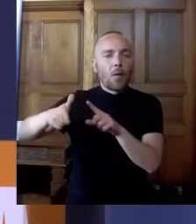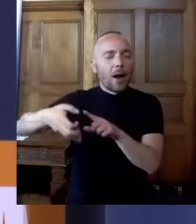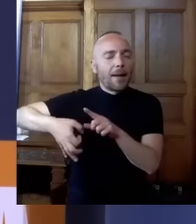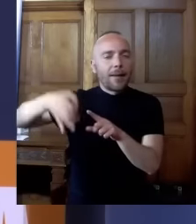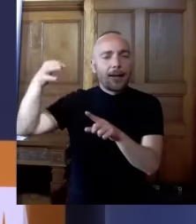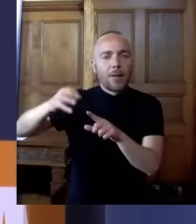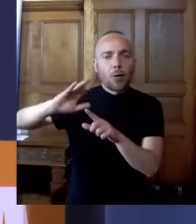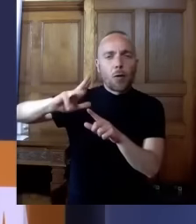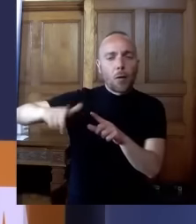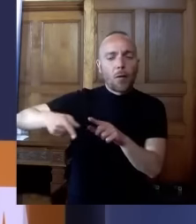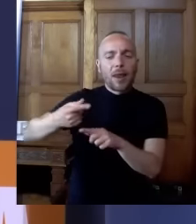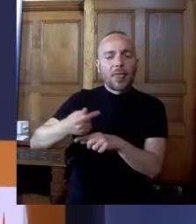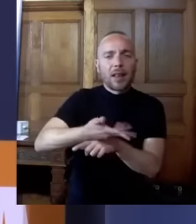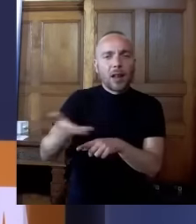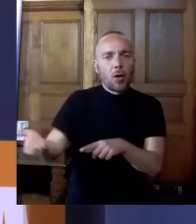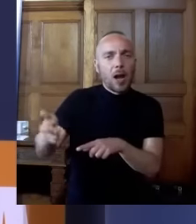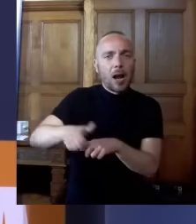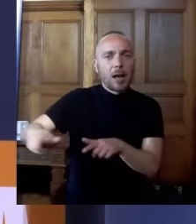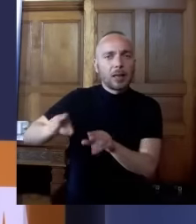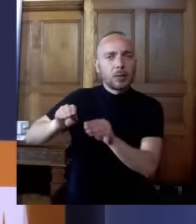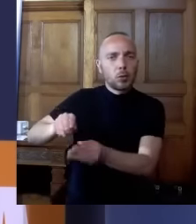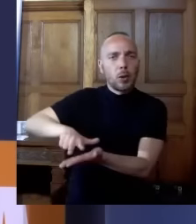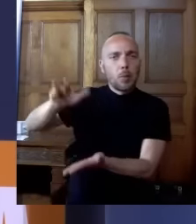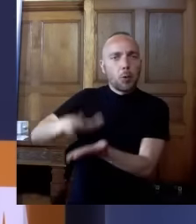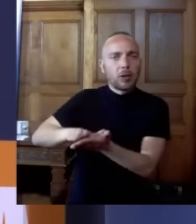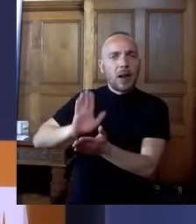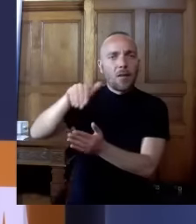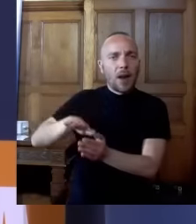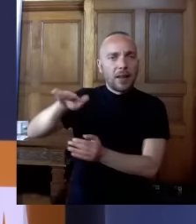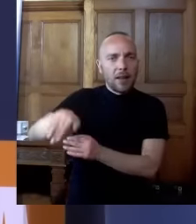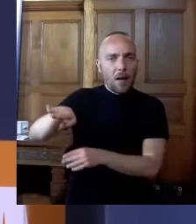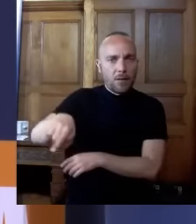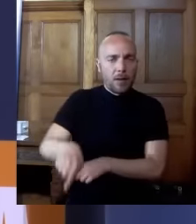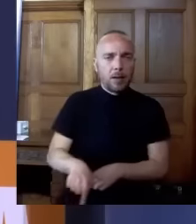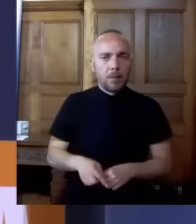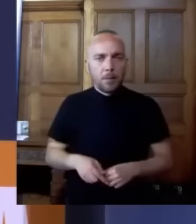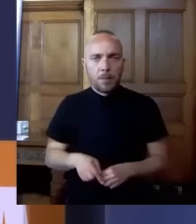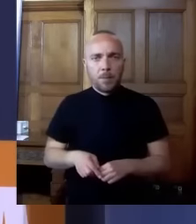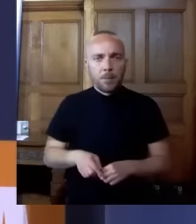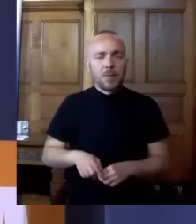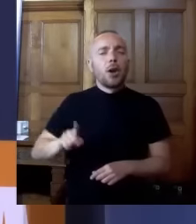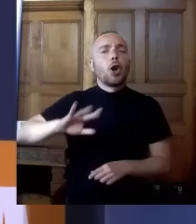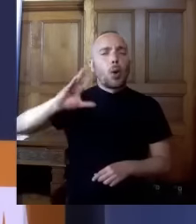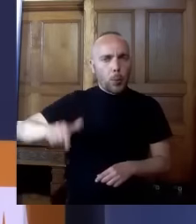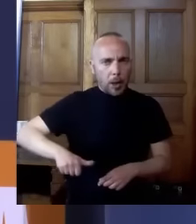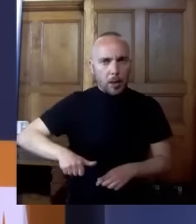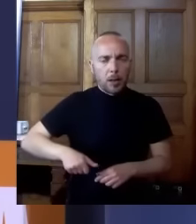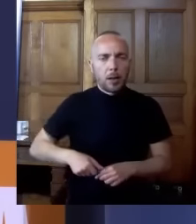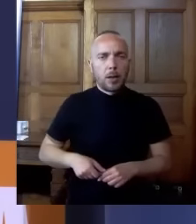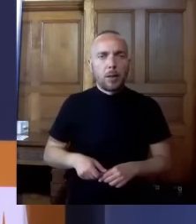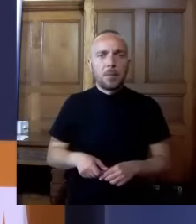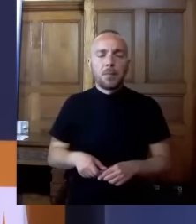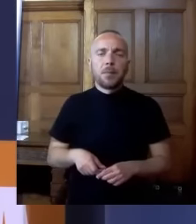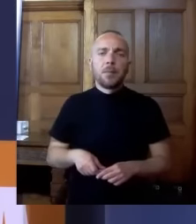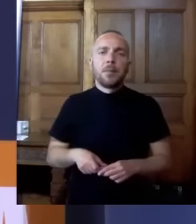compañeras el dinero a la gente que tiene una hipoteca tipo variable en este país de robarles compañeros y